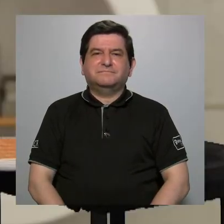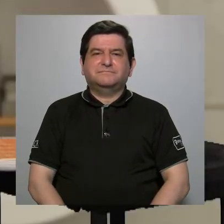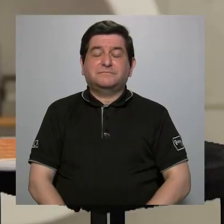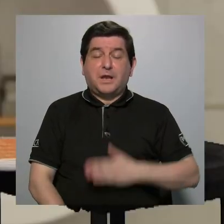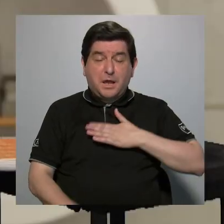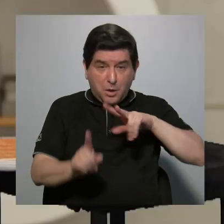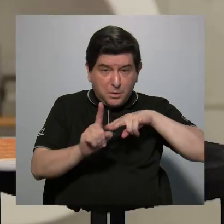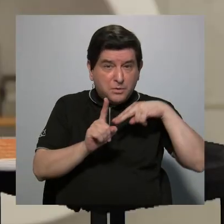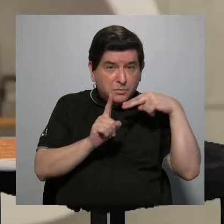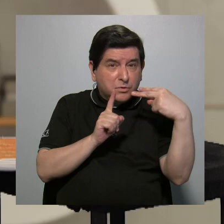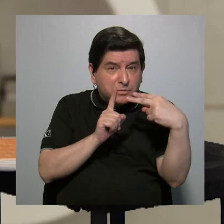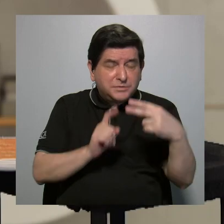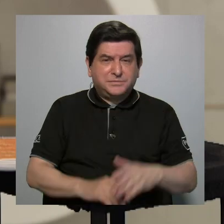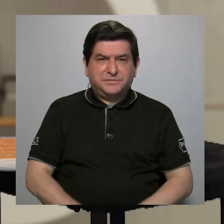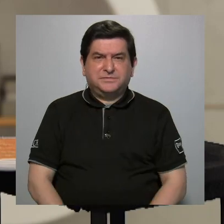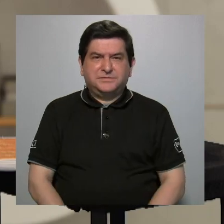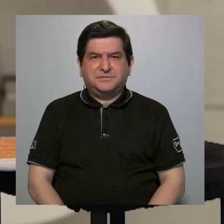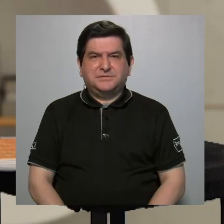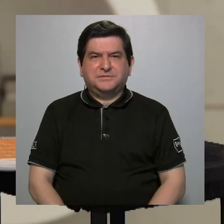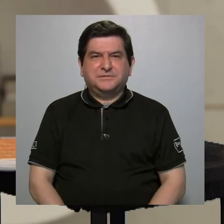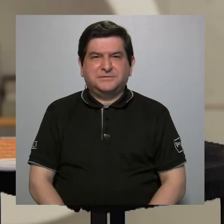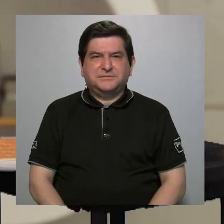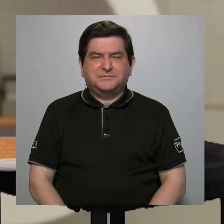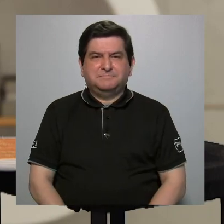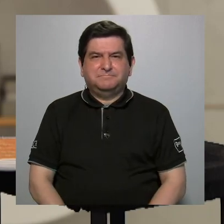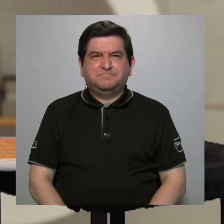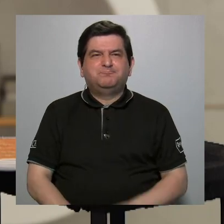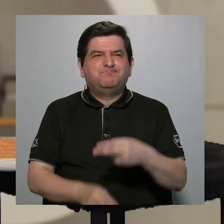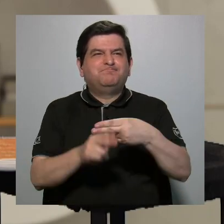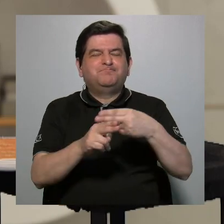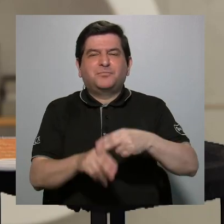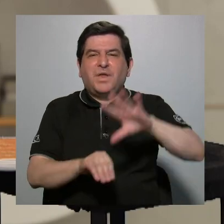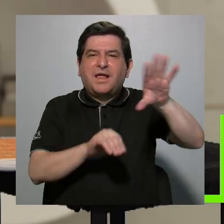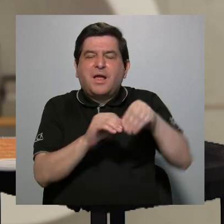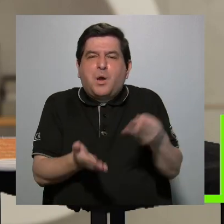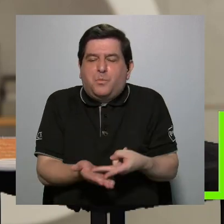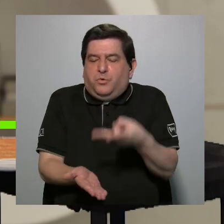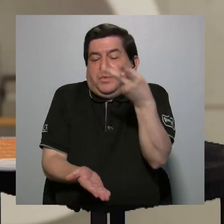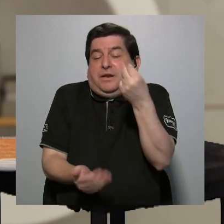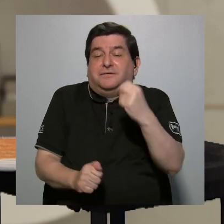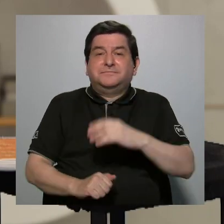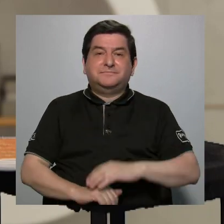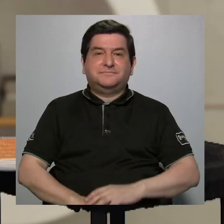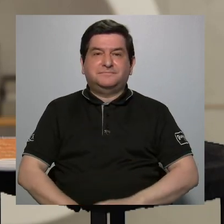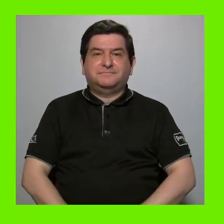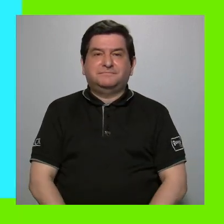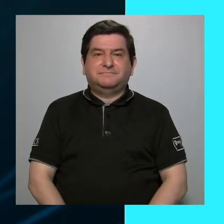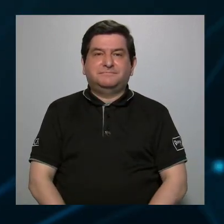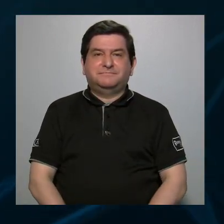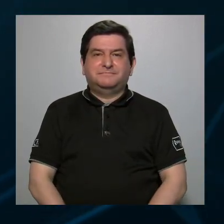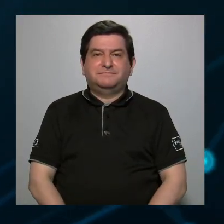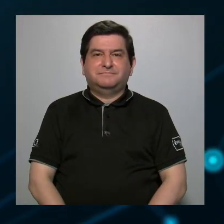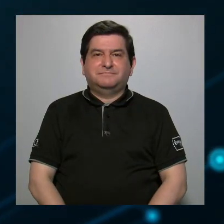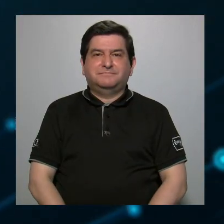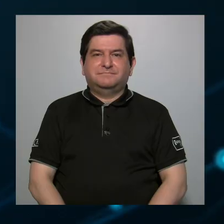Desde mi punto de vista, y es eso que se llama plusvalía.